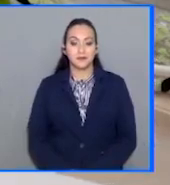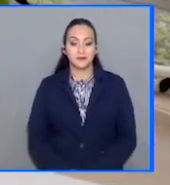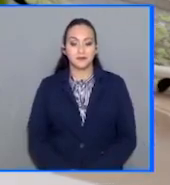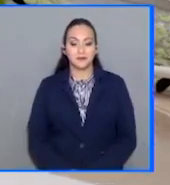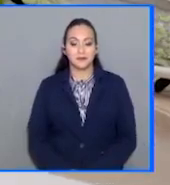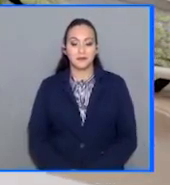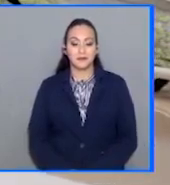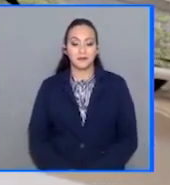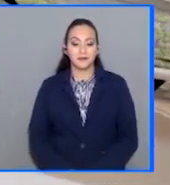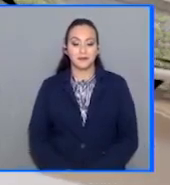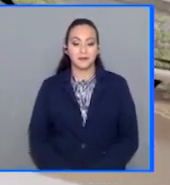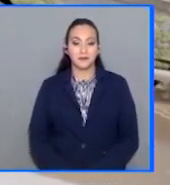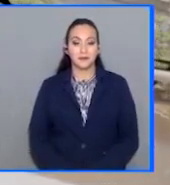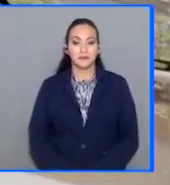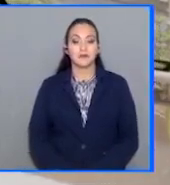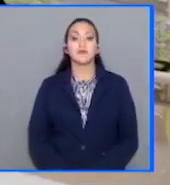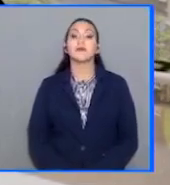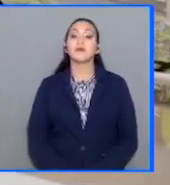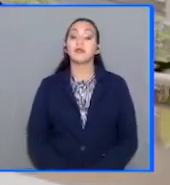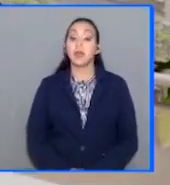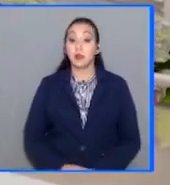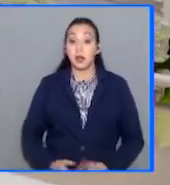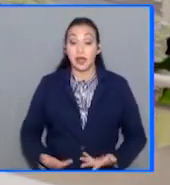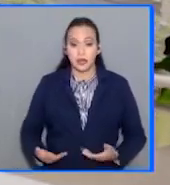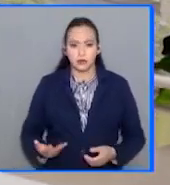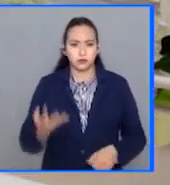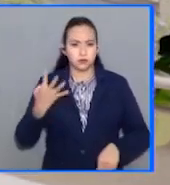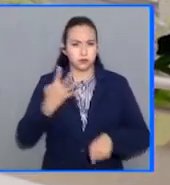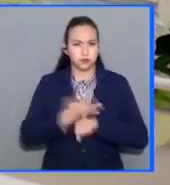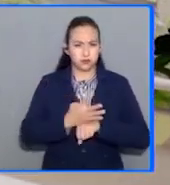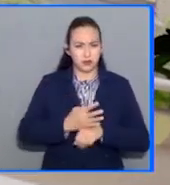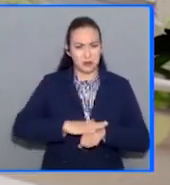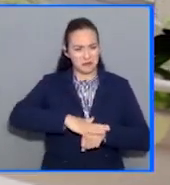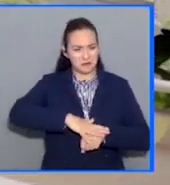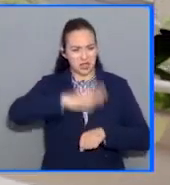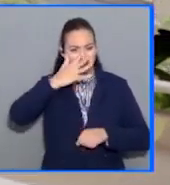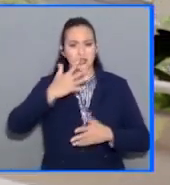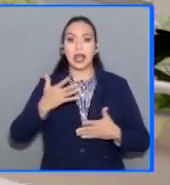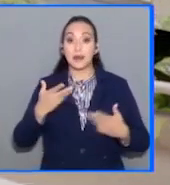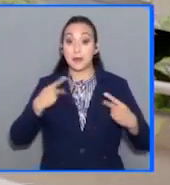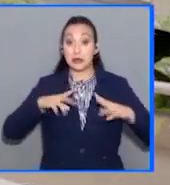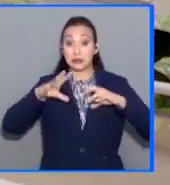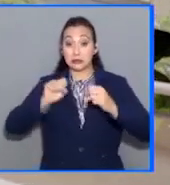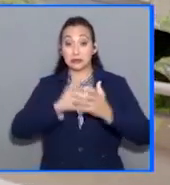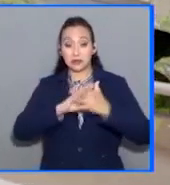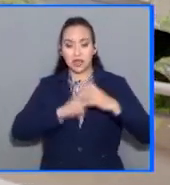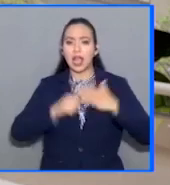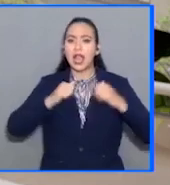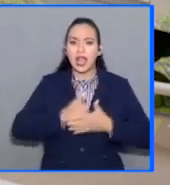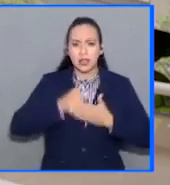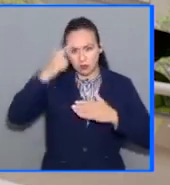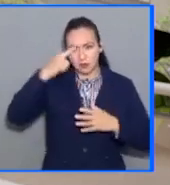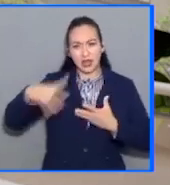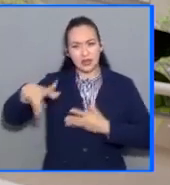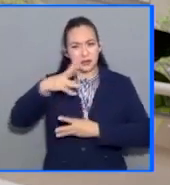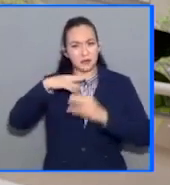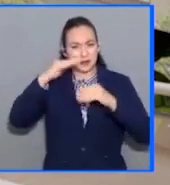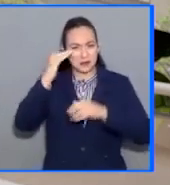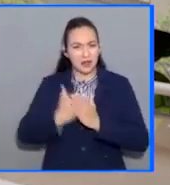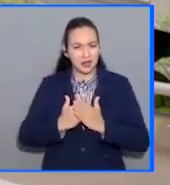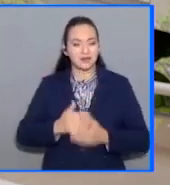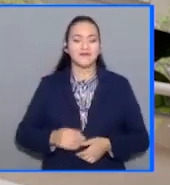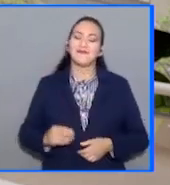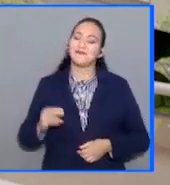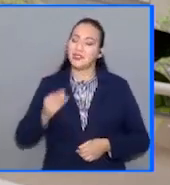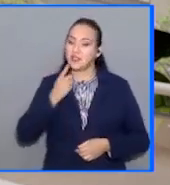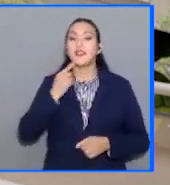Y aumentar las penas por los delitos no es una solución para combatir la inseguridad y la violencia, consideró un especialista